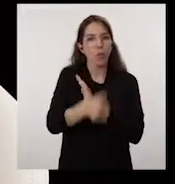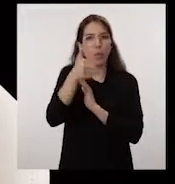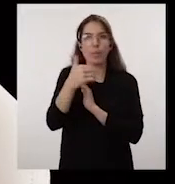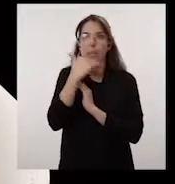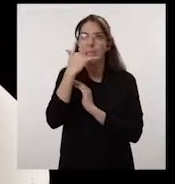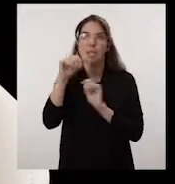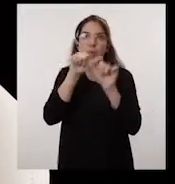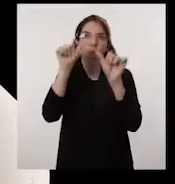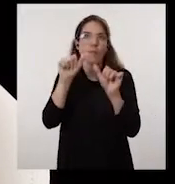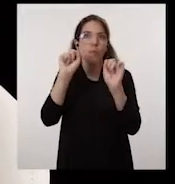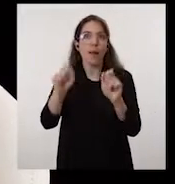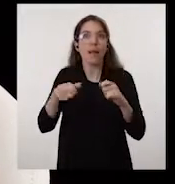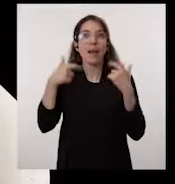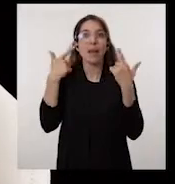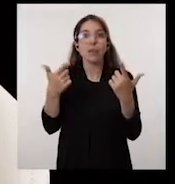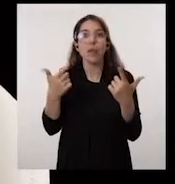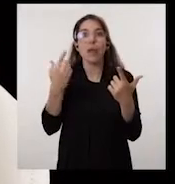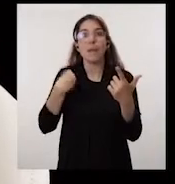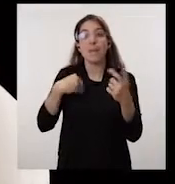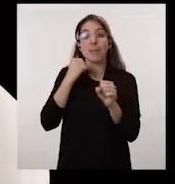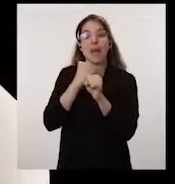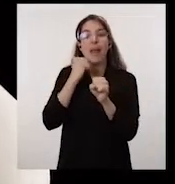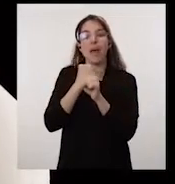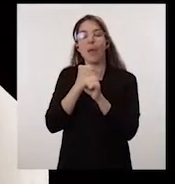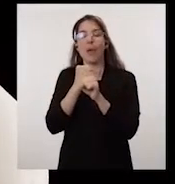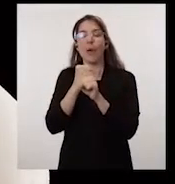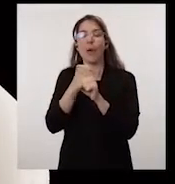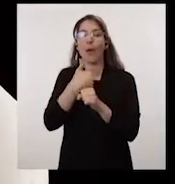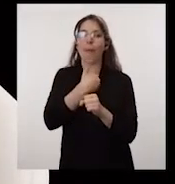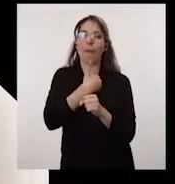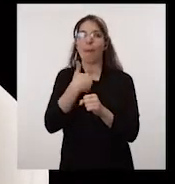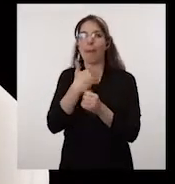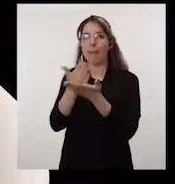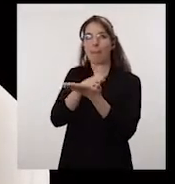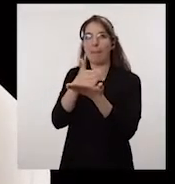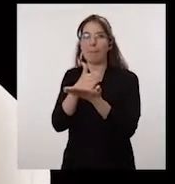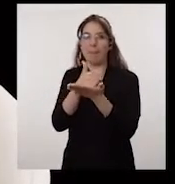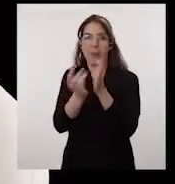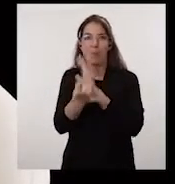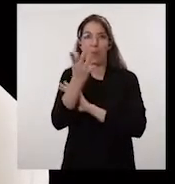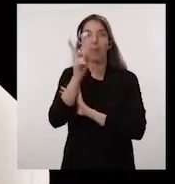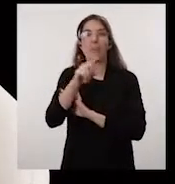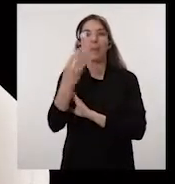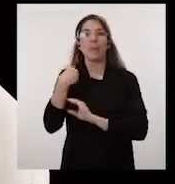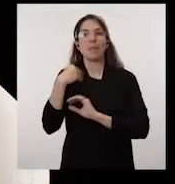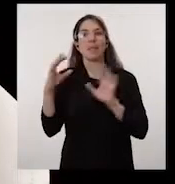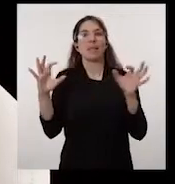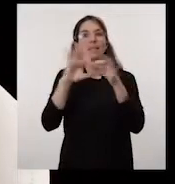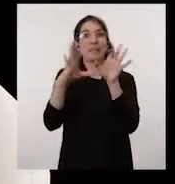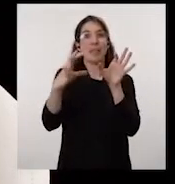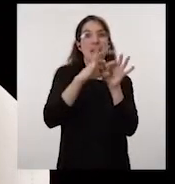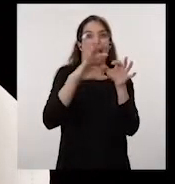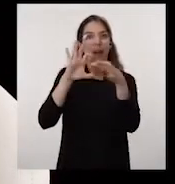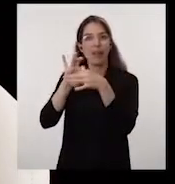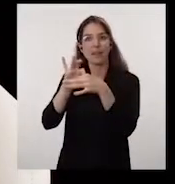casi de una manera natural ha fluido esa labor de celestinaje y esas sinergias sinergias